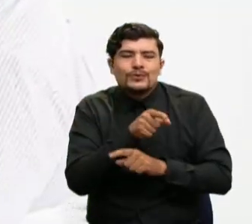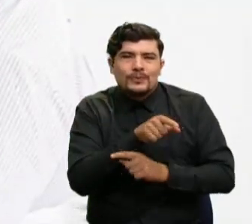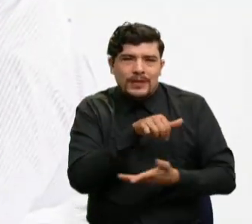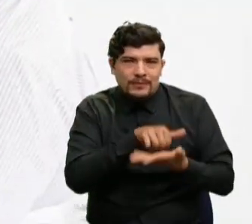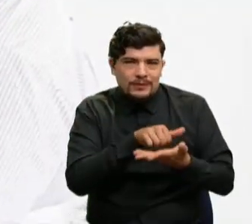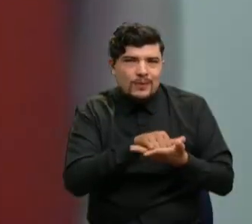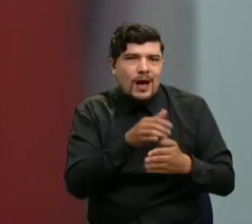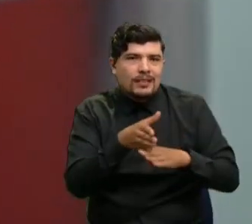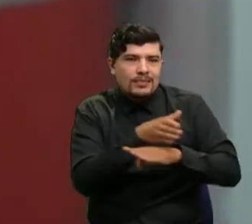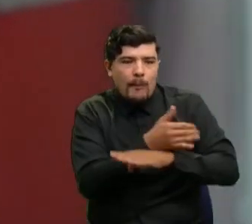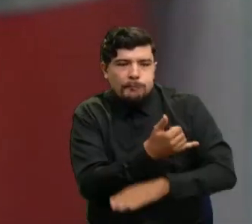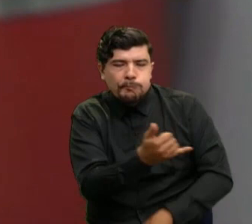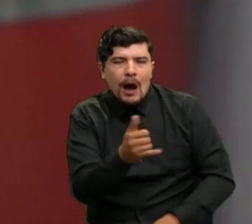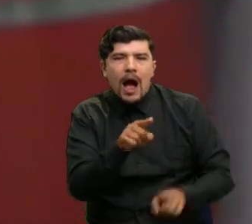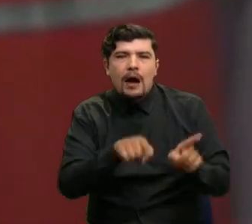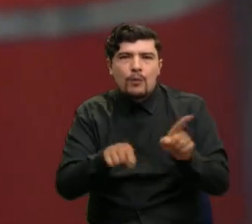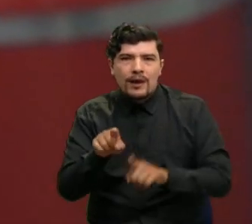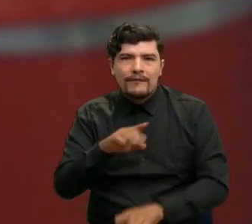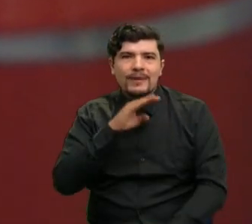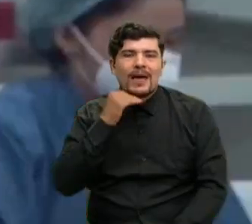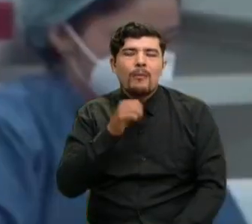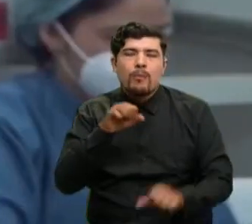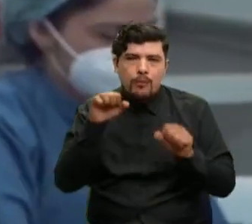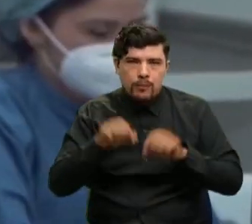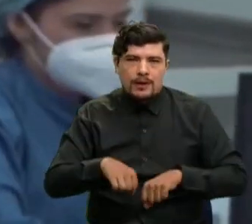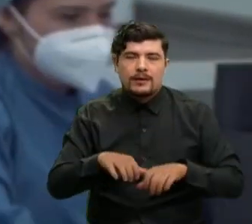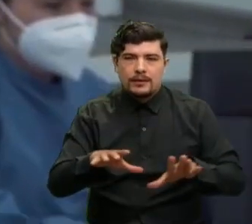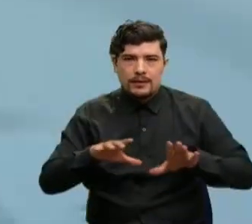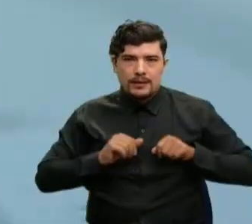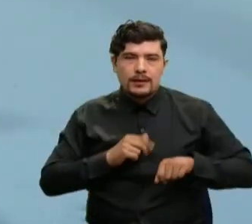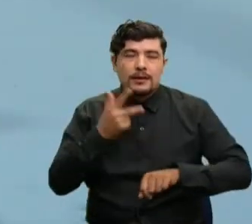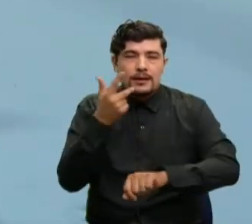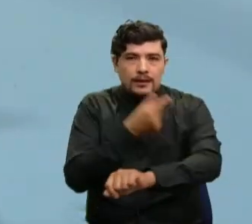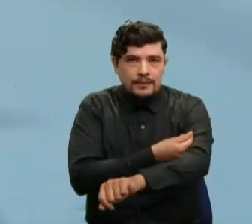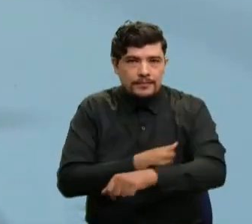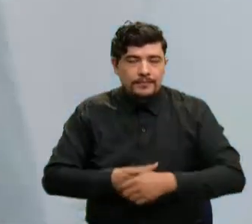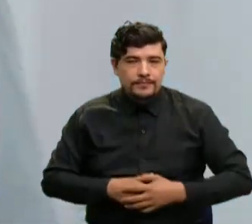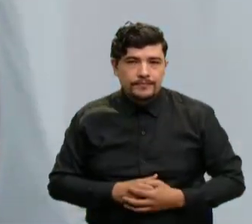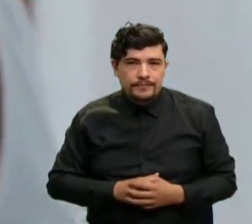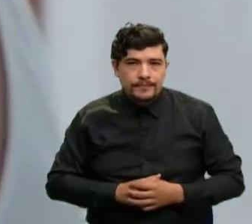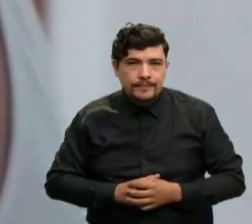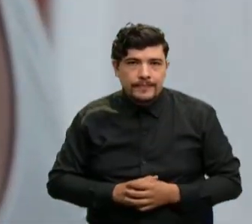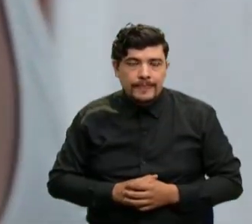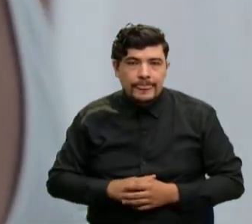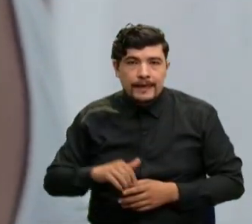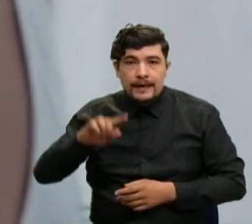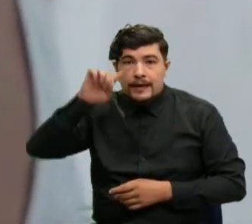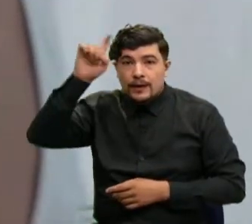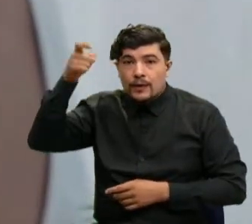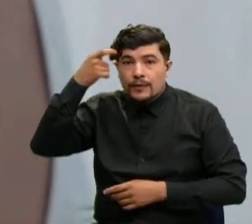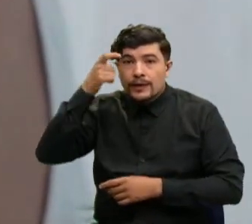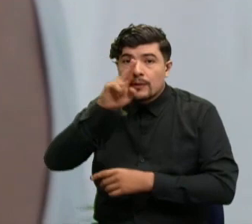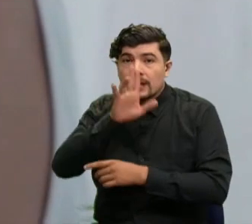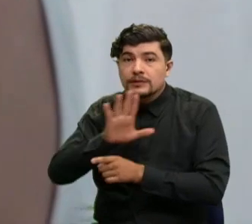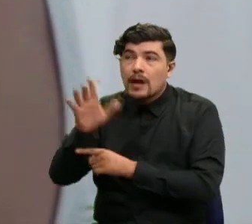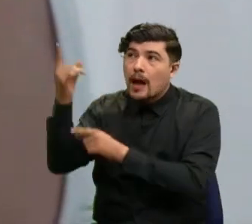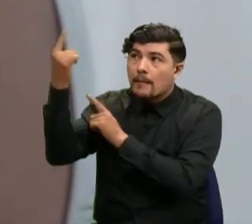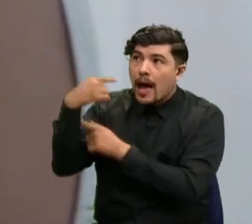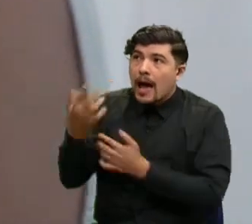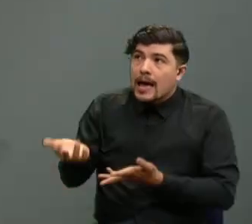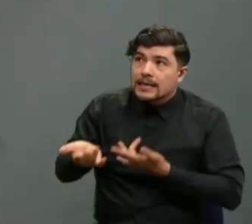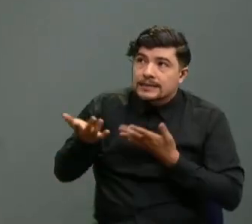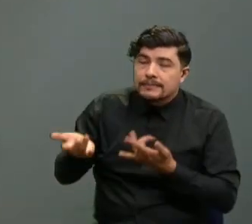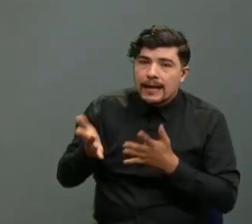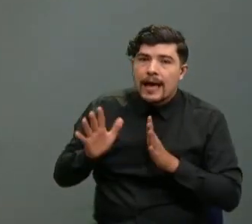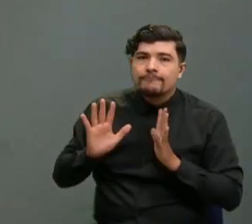vamos a esperar y estamos esperando instrucciones del gobierno nacional para avanzar hacia las diferentes etapas. Pero para que la población